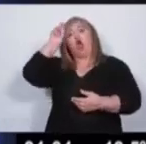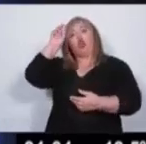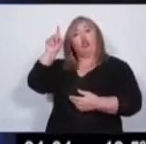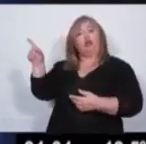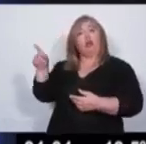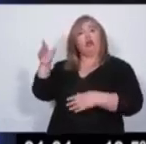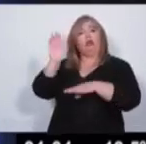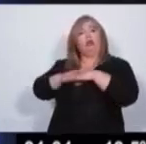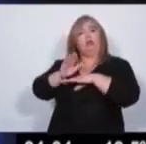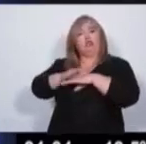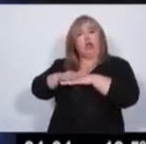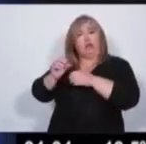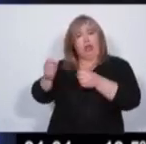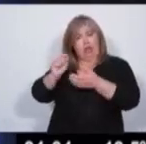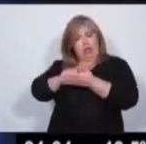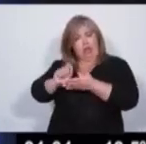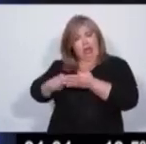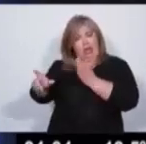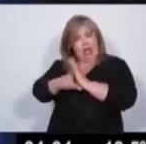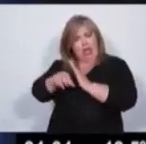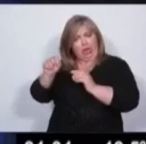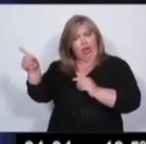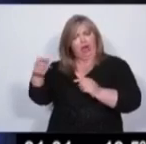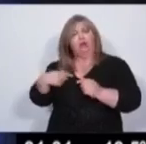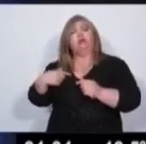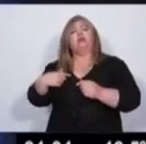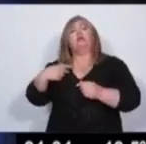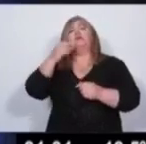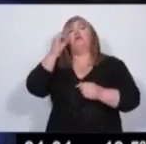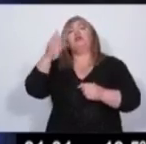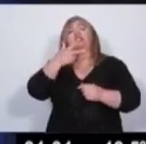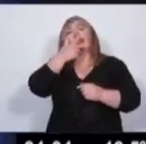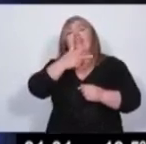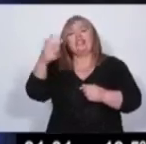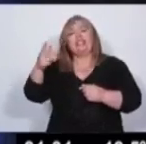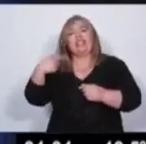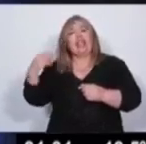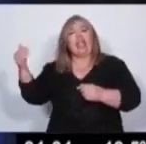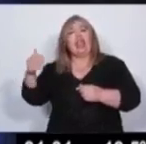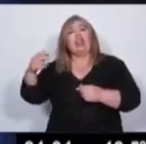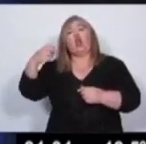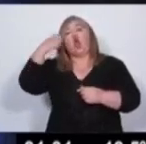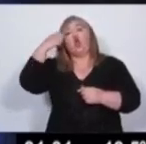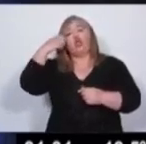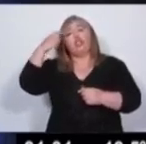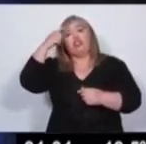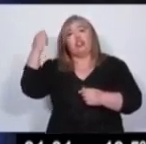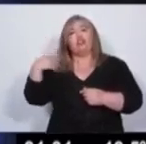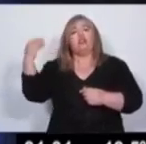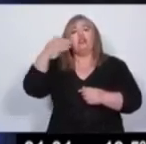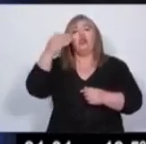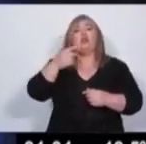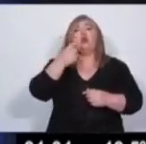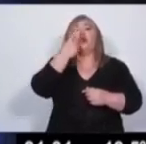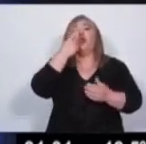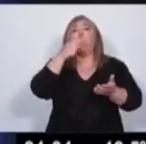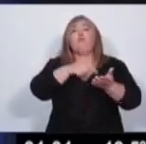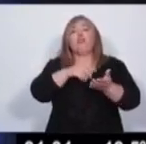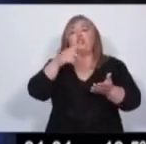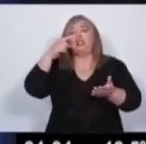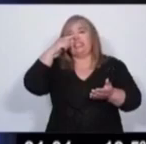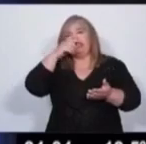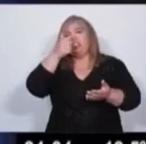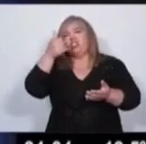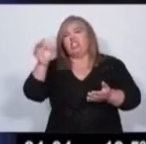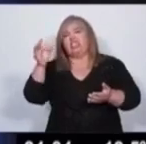adalid de esta ley que tiene un 36% ausentismo en las votaciones del Congreso Nacional y cobra un millón 760